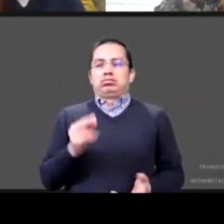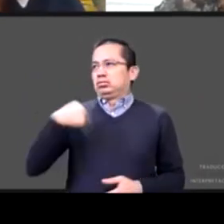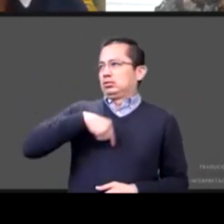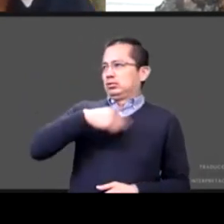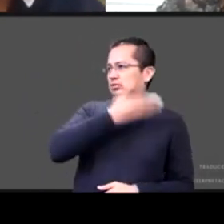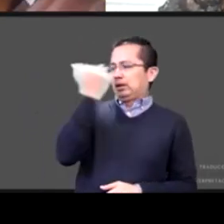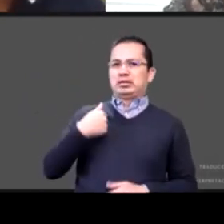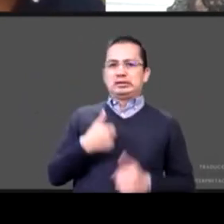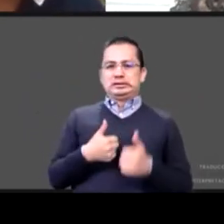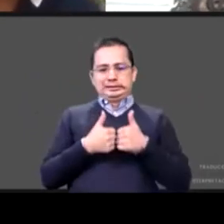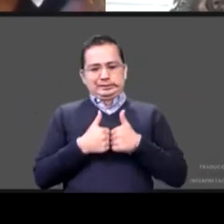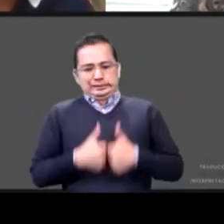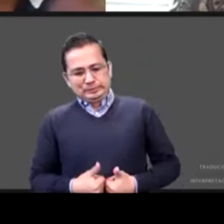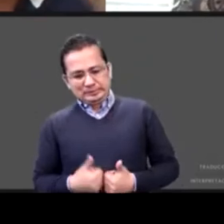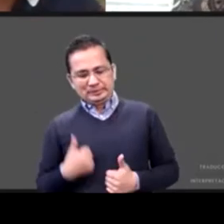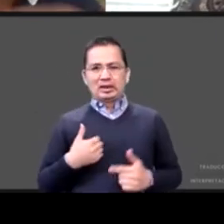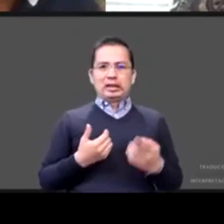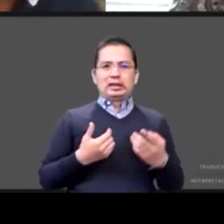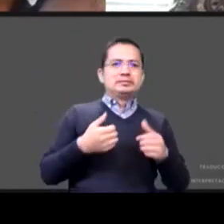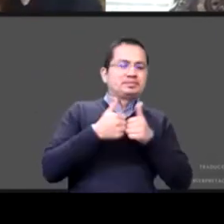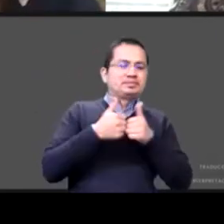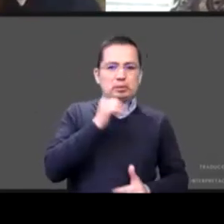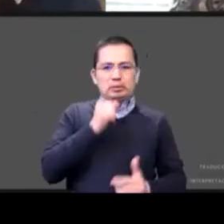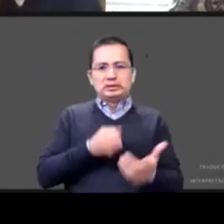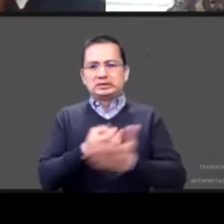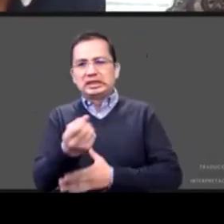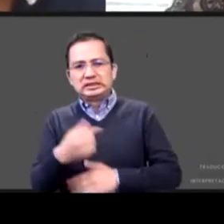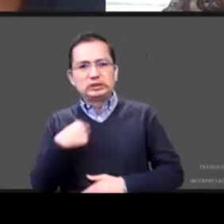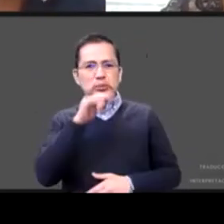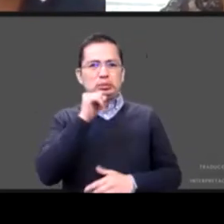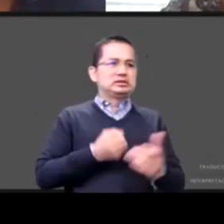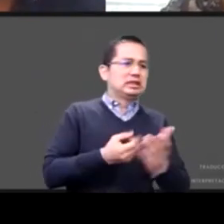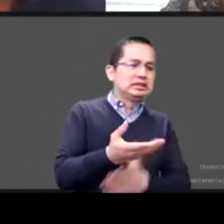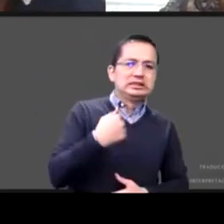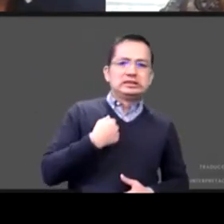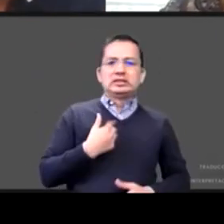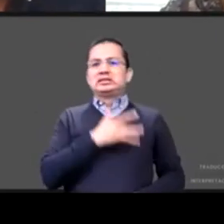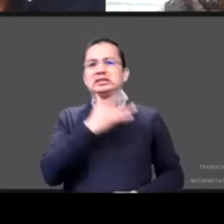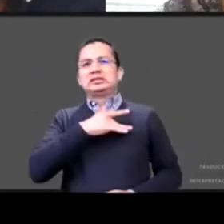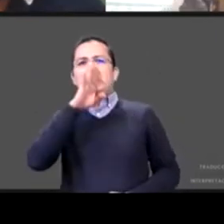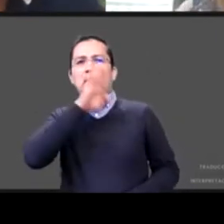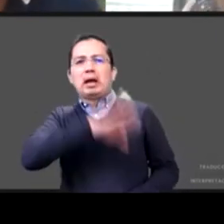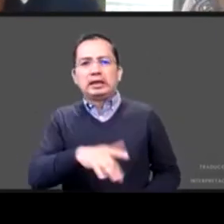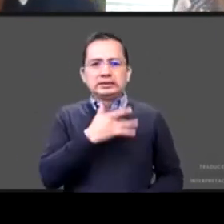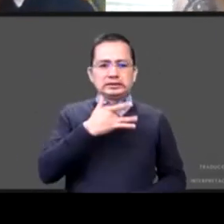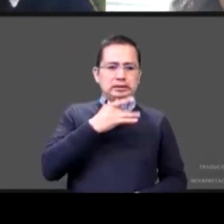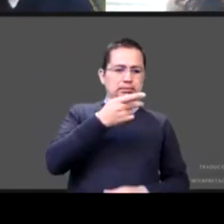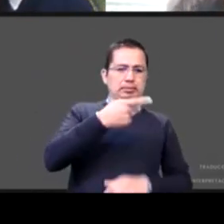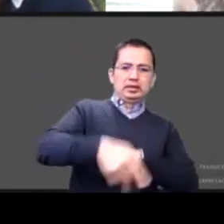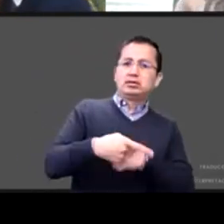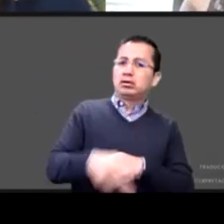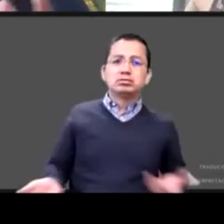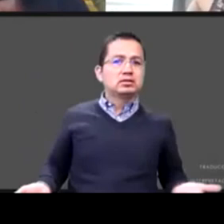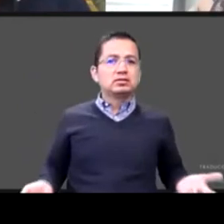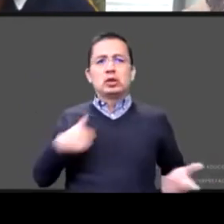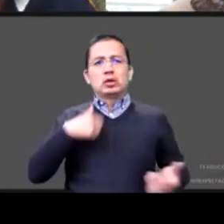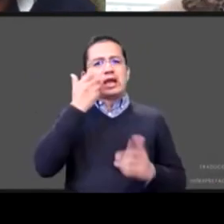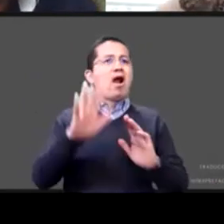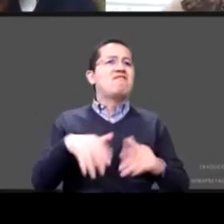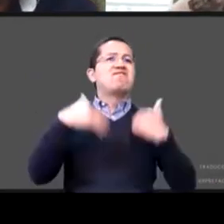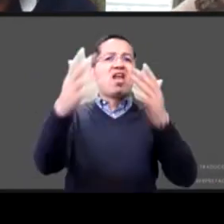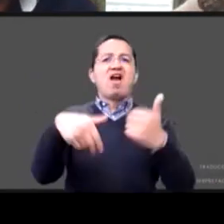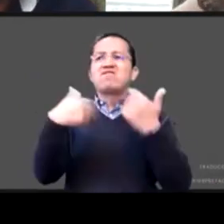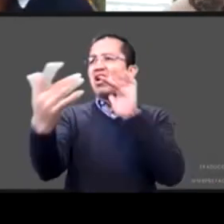el aislamiento y hacemos todo lo posible por conectarnos y no estar en casa, sino estar desde casa, allá en el mundo de afuera. Pero qué padre